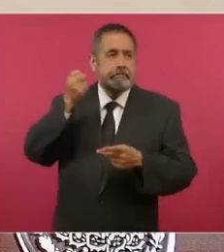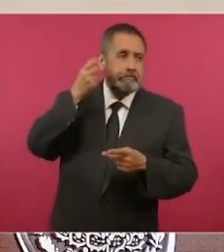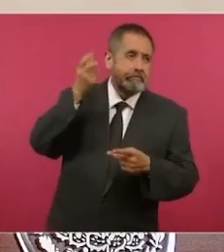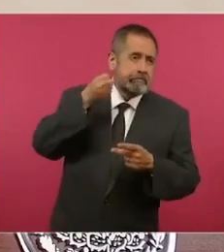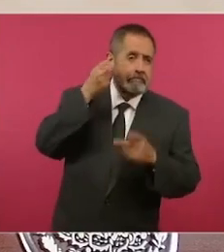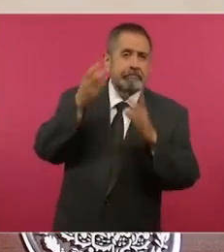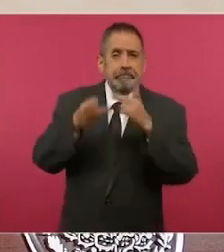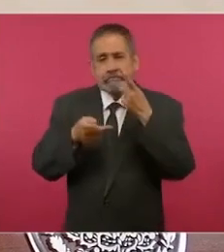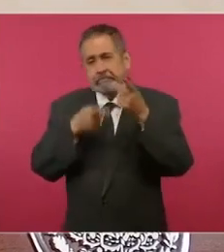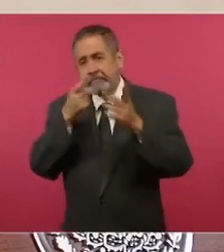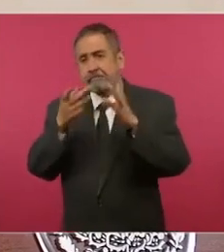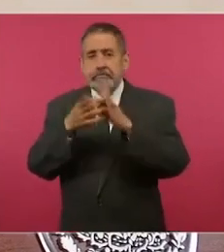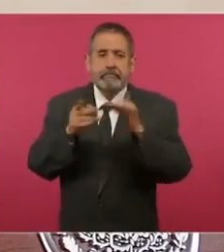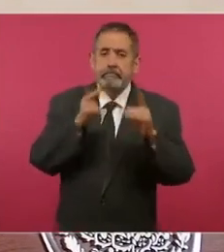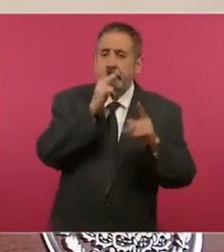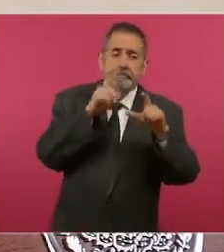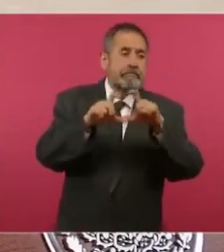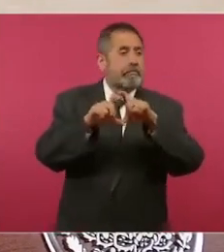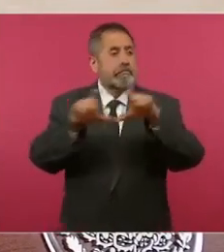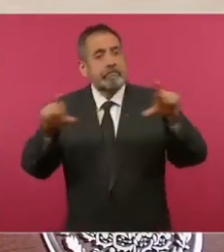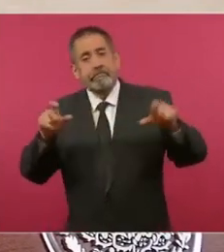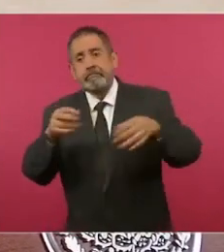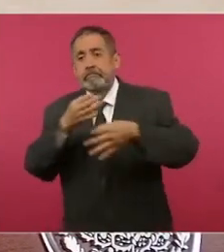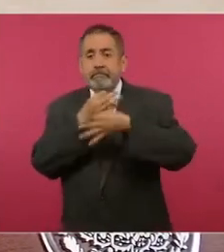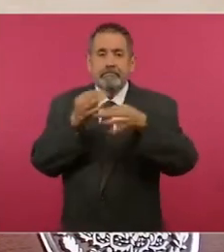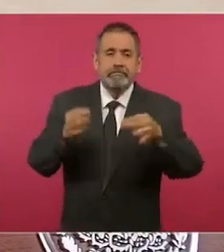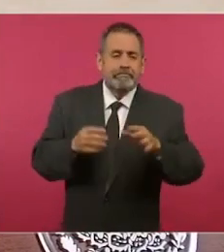en lemas,